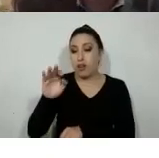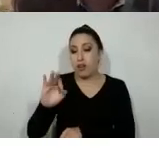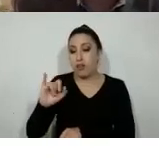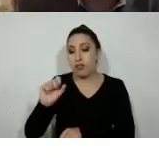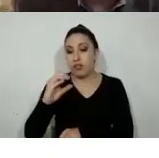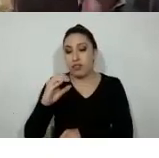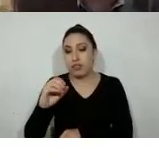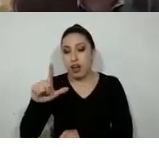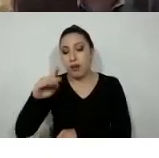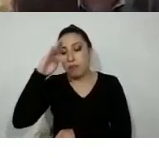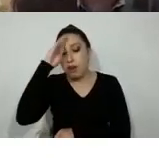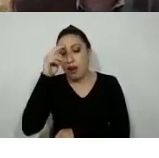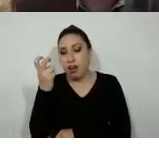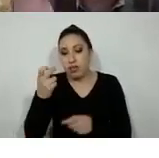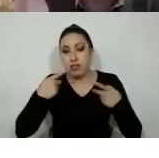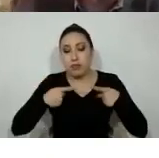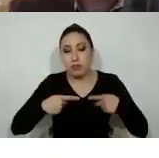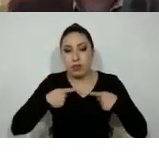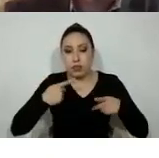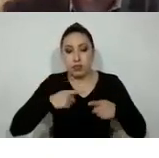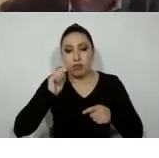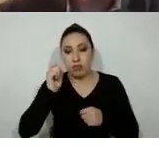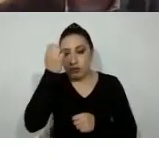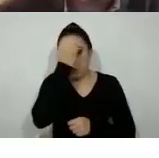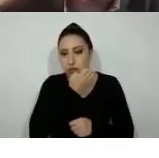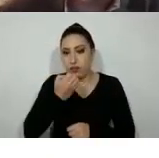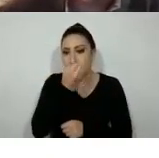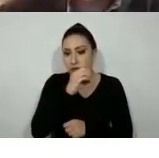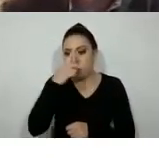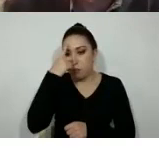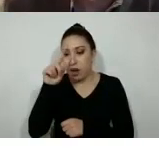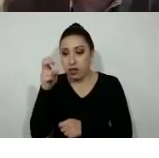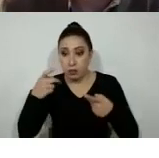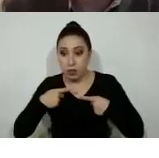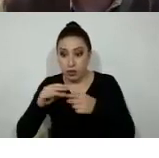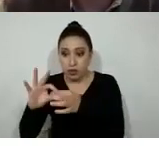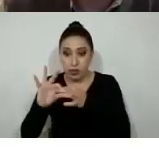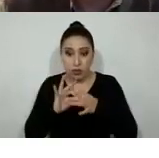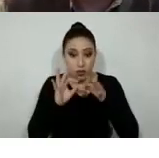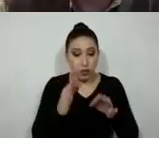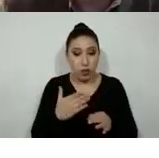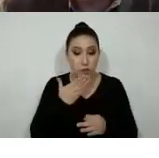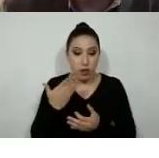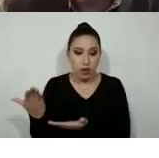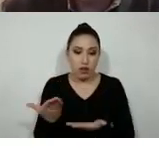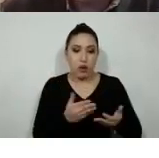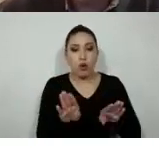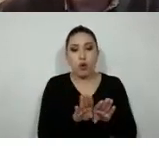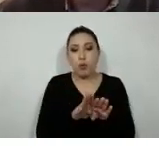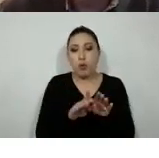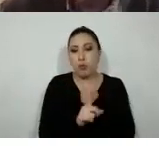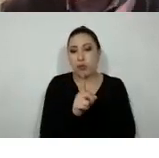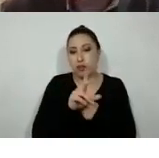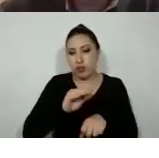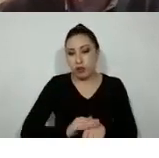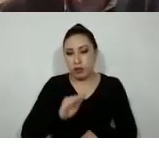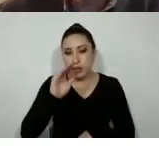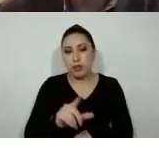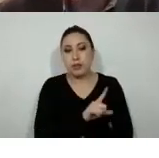revisar para él recibirlo en las condiciones en las que llega la persona detenida, ¿no? Entonces, hace otra certificación